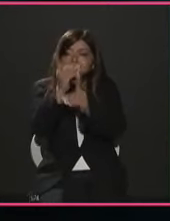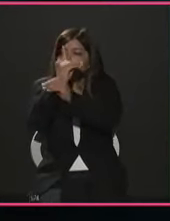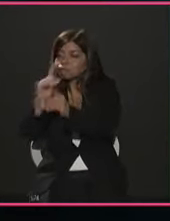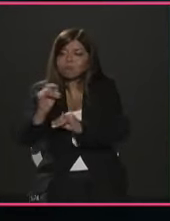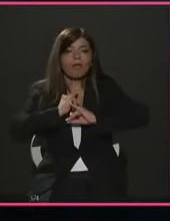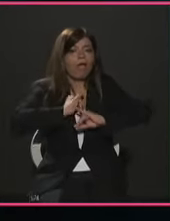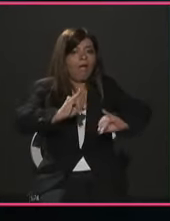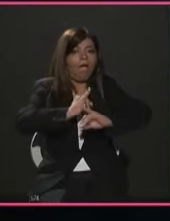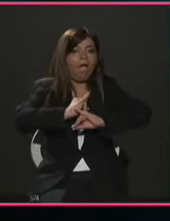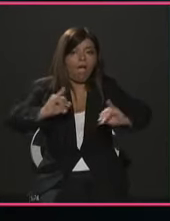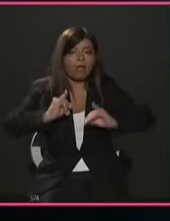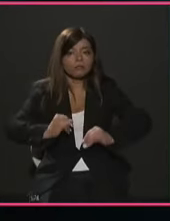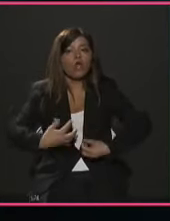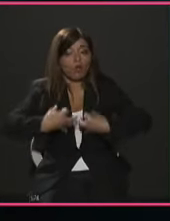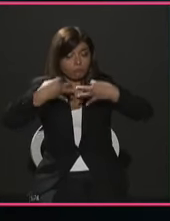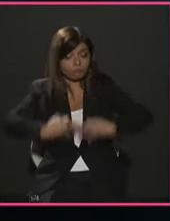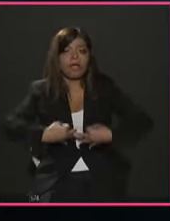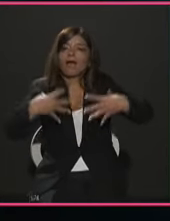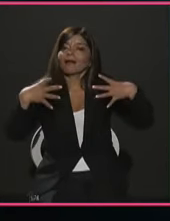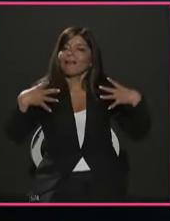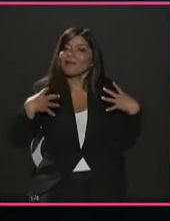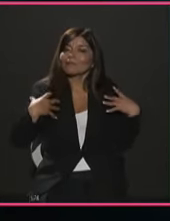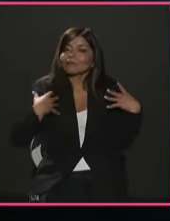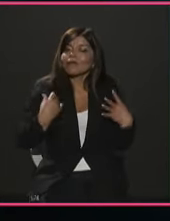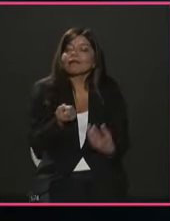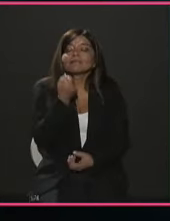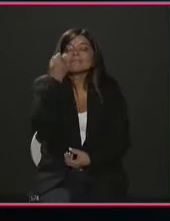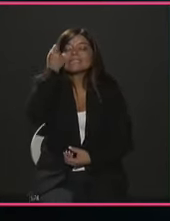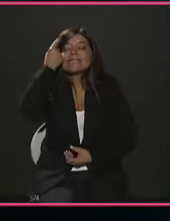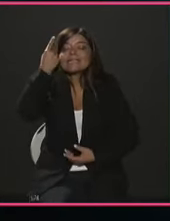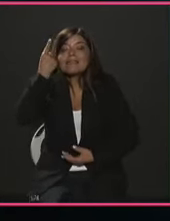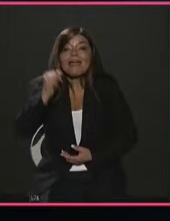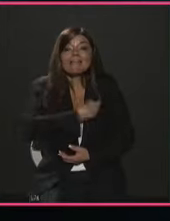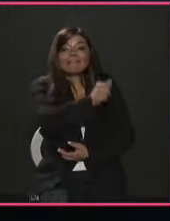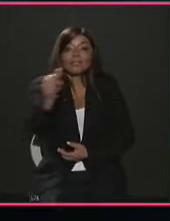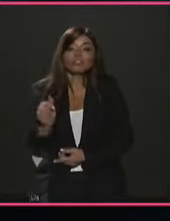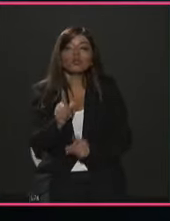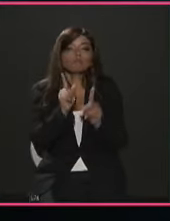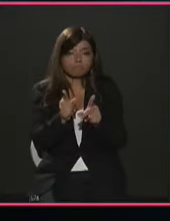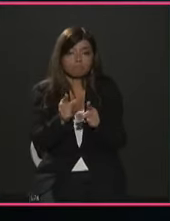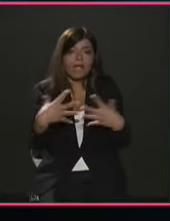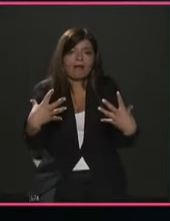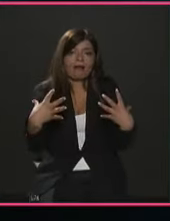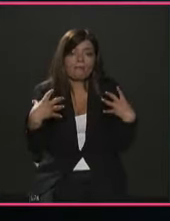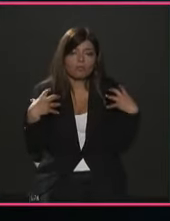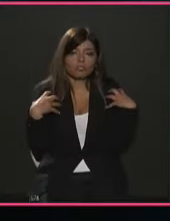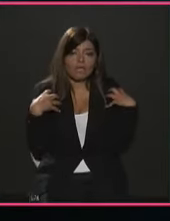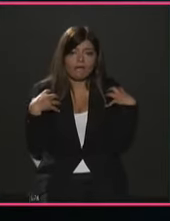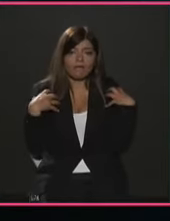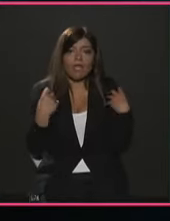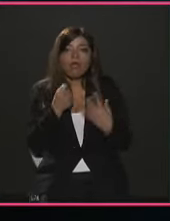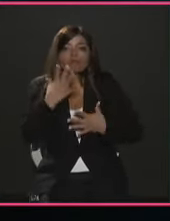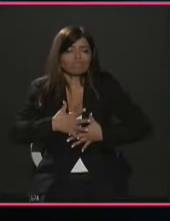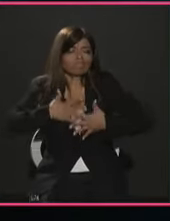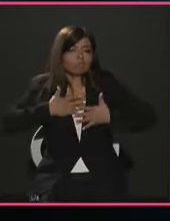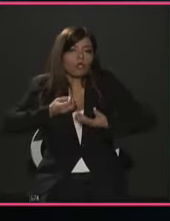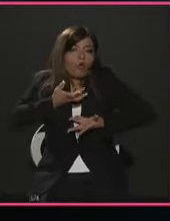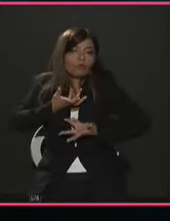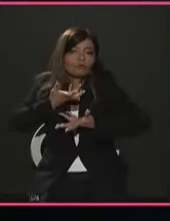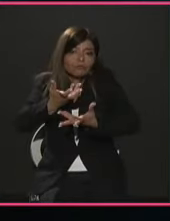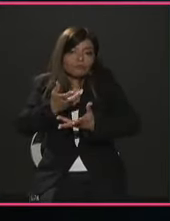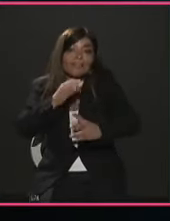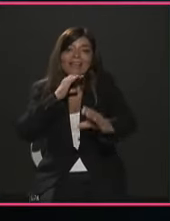información de hacerla responsable y de entender que todos tenemos una responsabilidad en Cuáles son las sensaciones que transmitimos